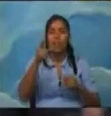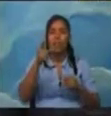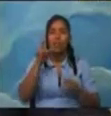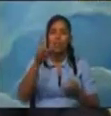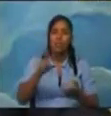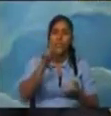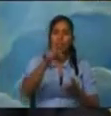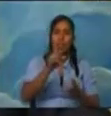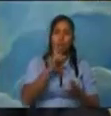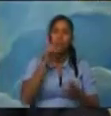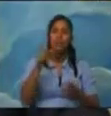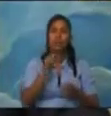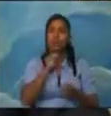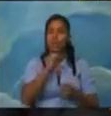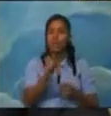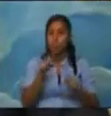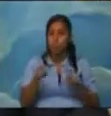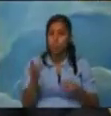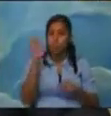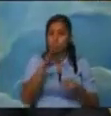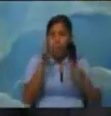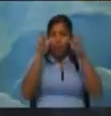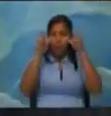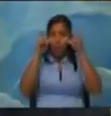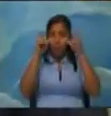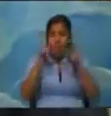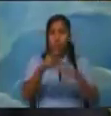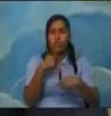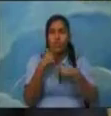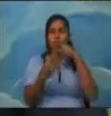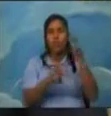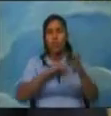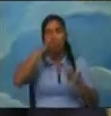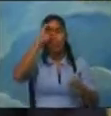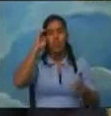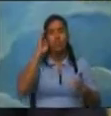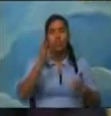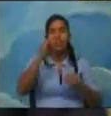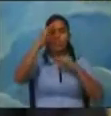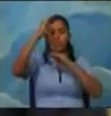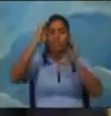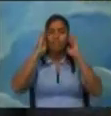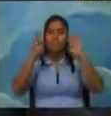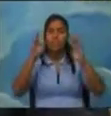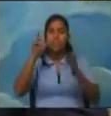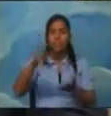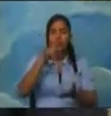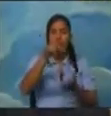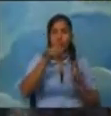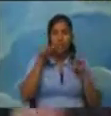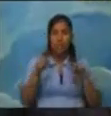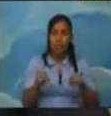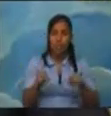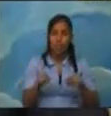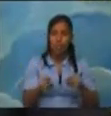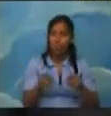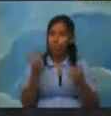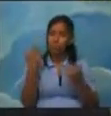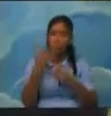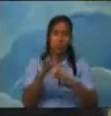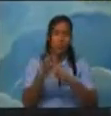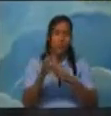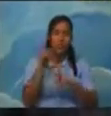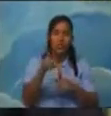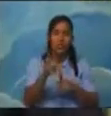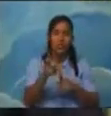Y pregunta es, ¿usted está oyendo la voz de Dios? ¿Está prestando usted atención a la enseñanza? ¿O indiferente. Quizás